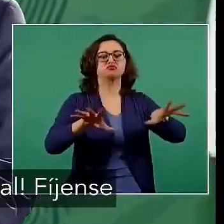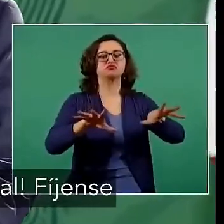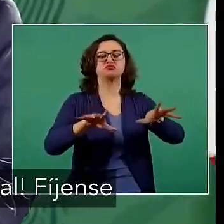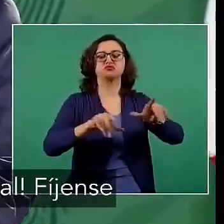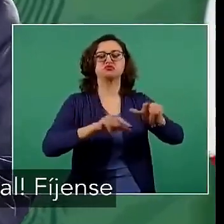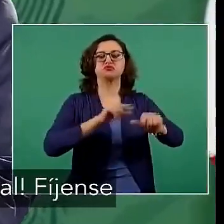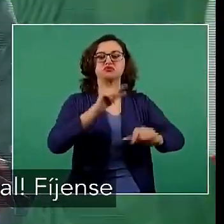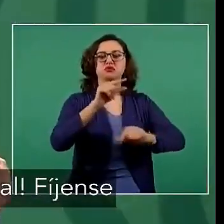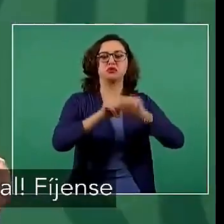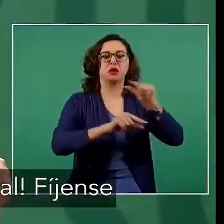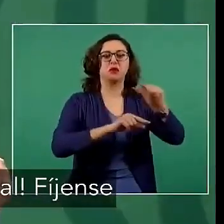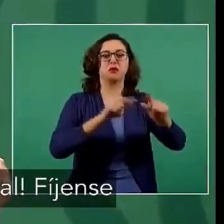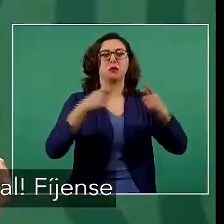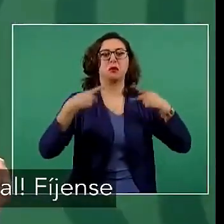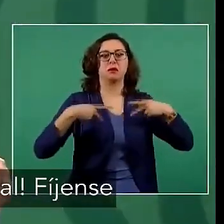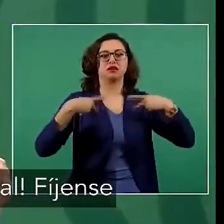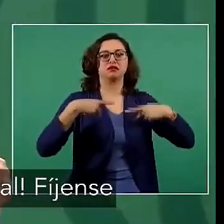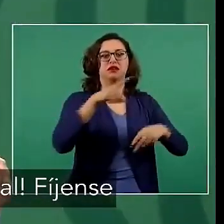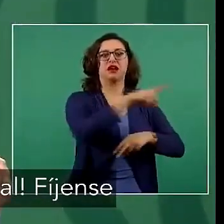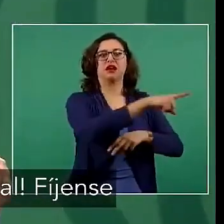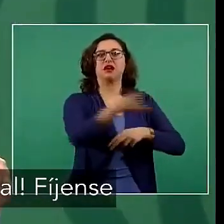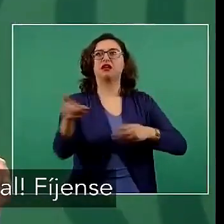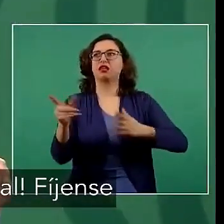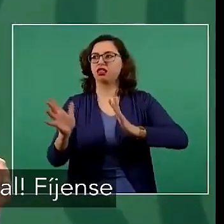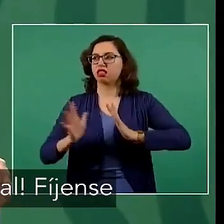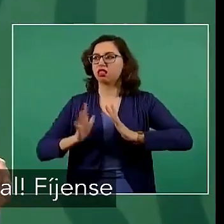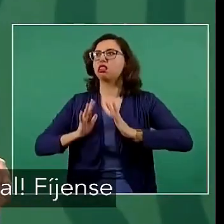mayoría en el Congreso,